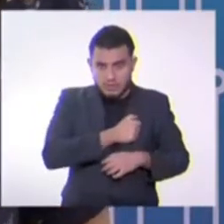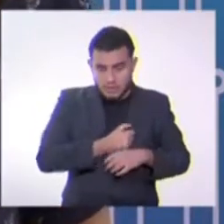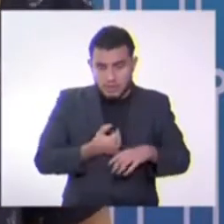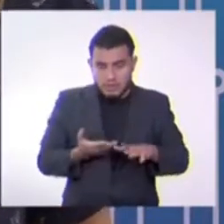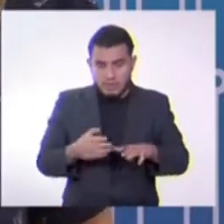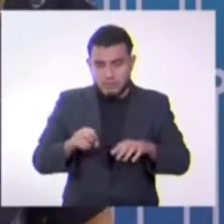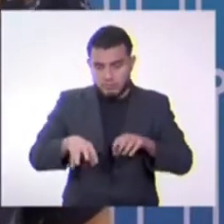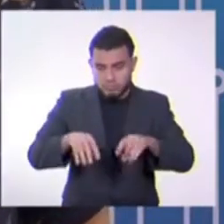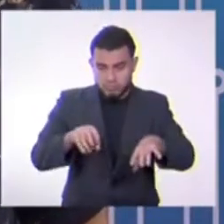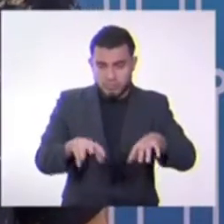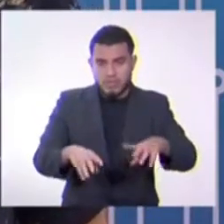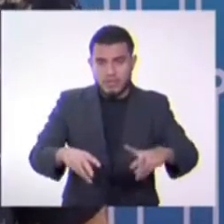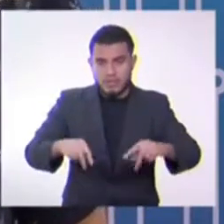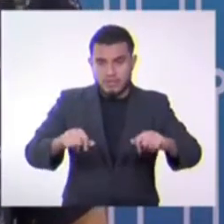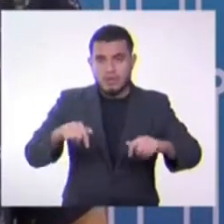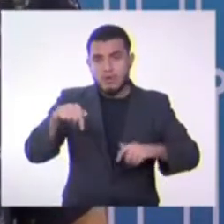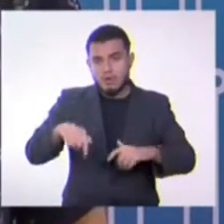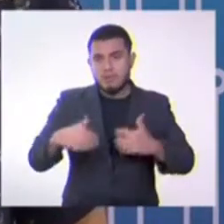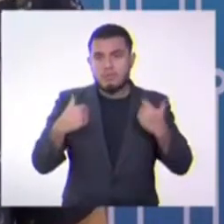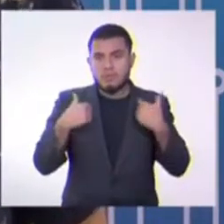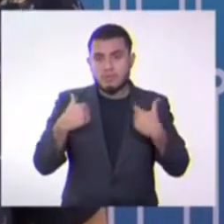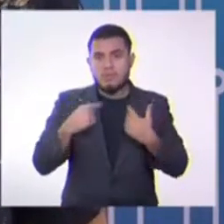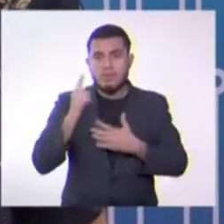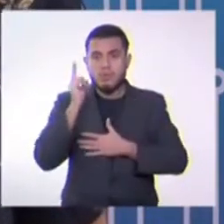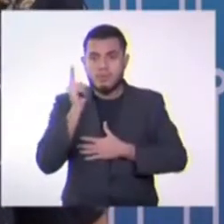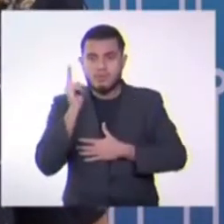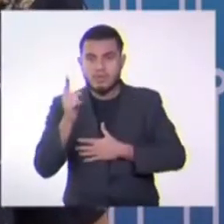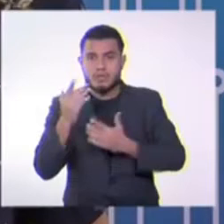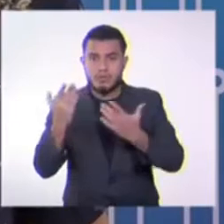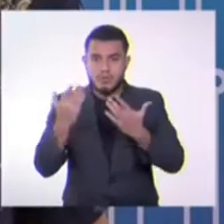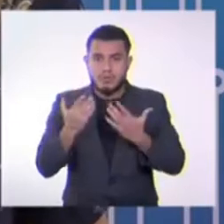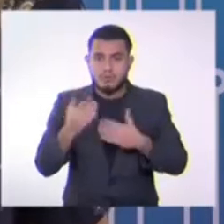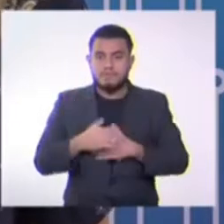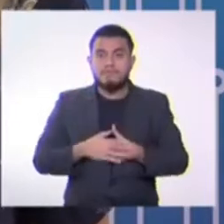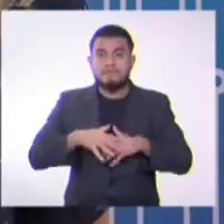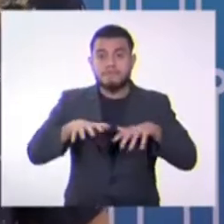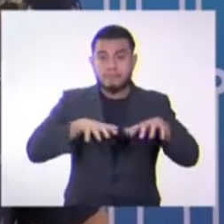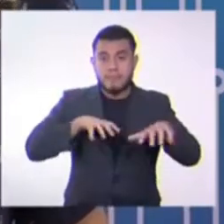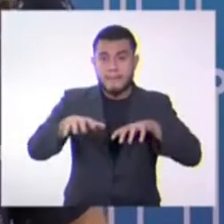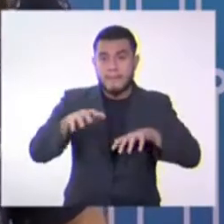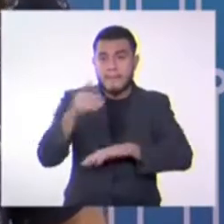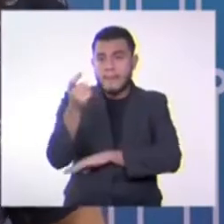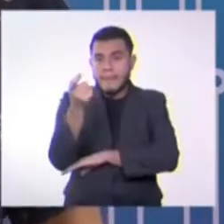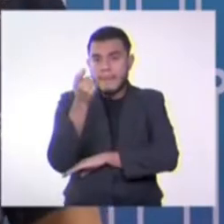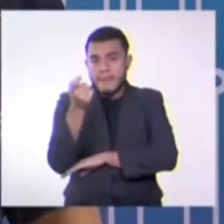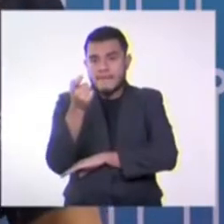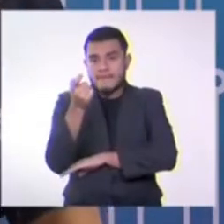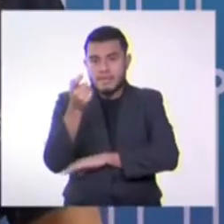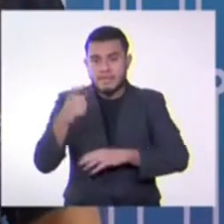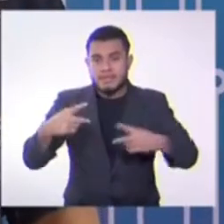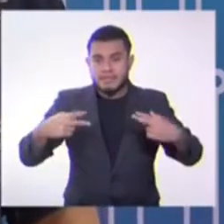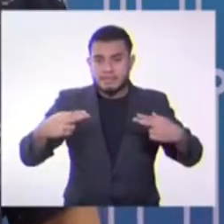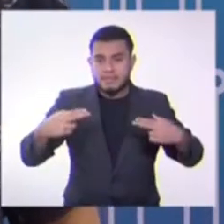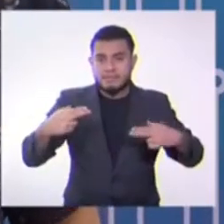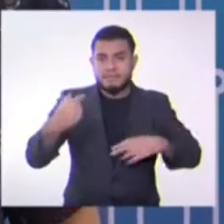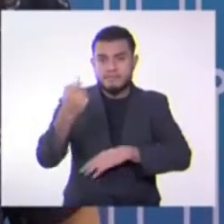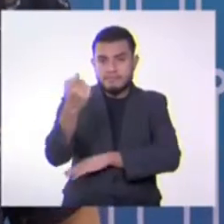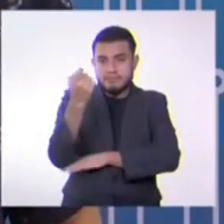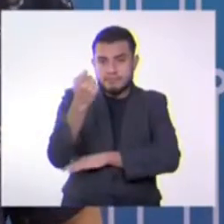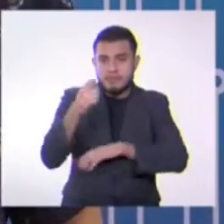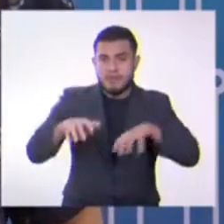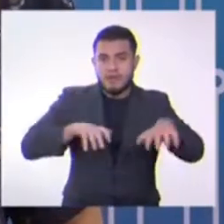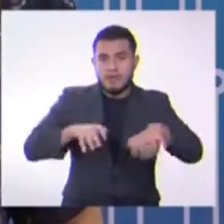una docente que ahora nos va a colaborar desde el Departamento de la Libertad, Cangrejera La Libertad. Tenemos a la